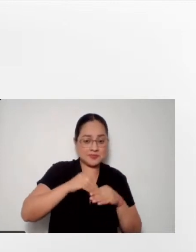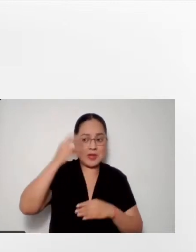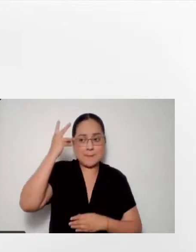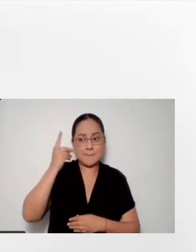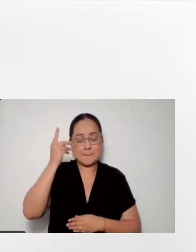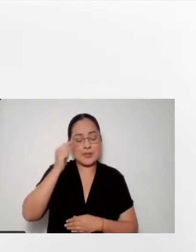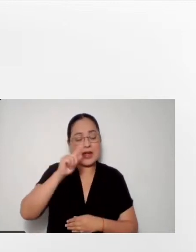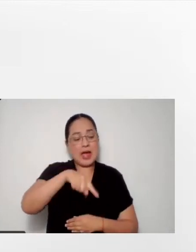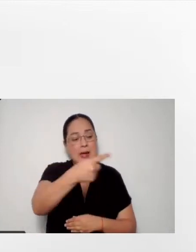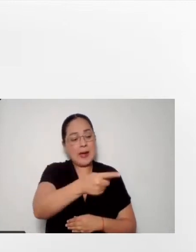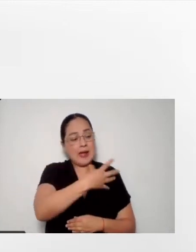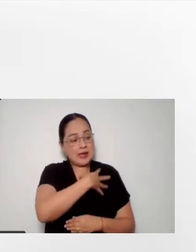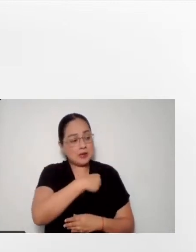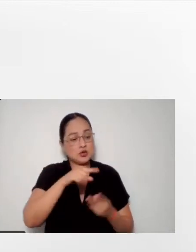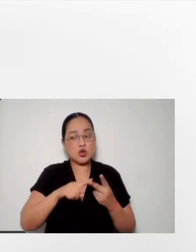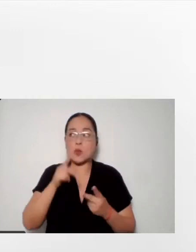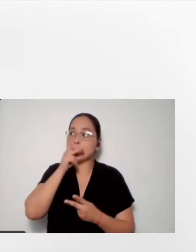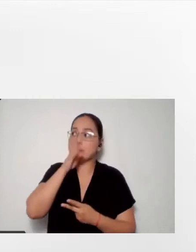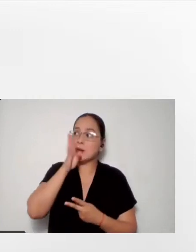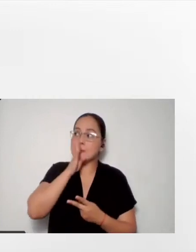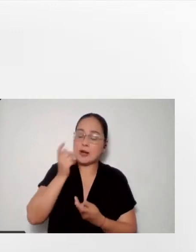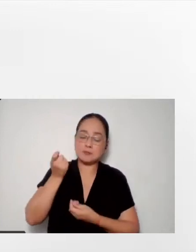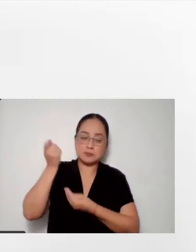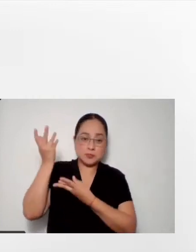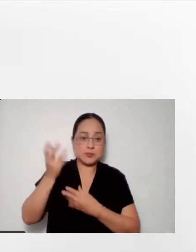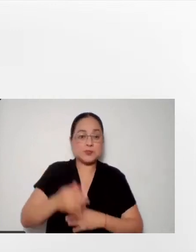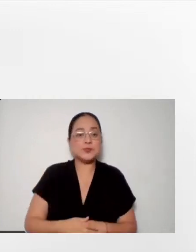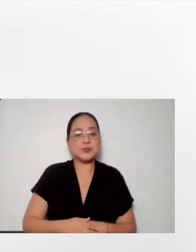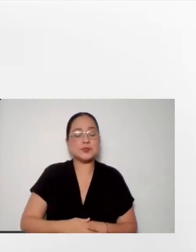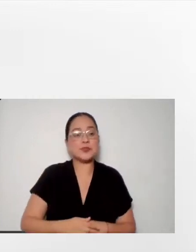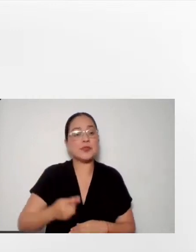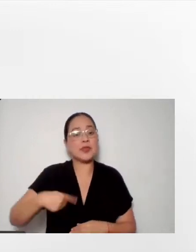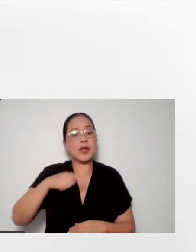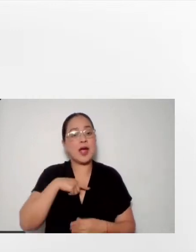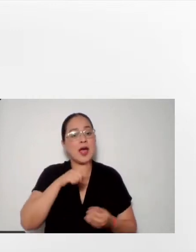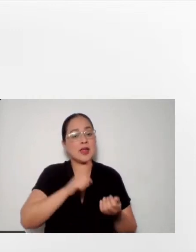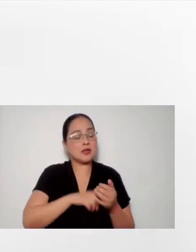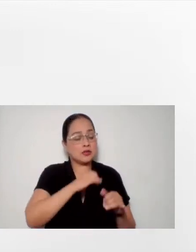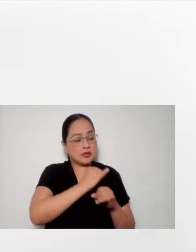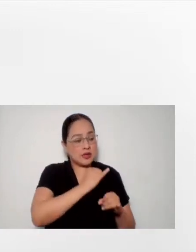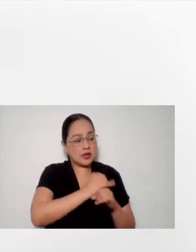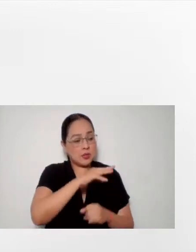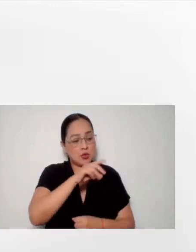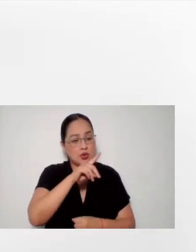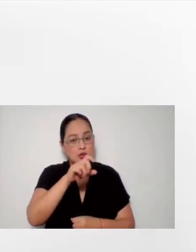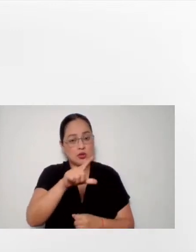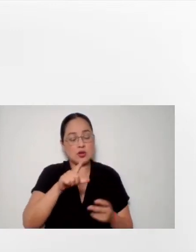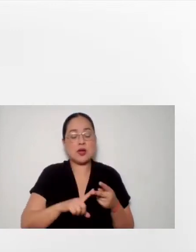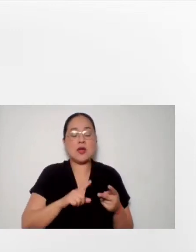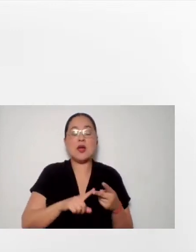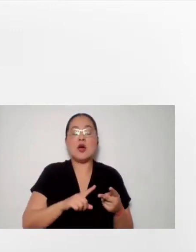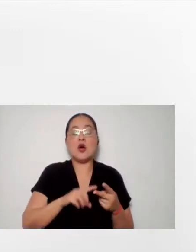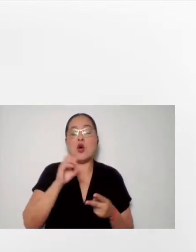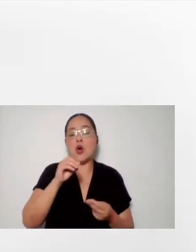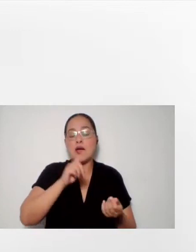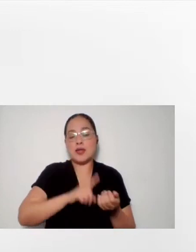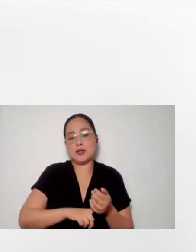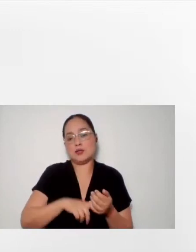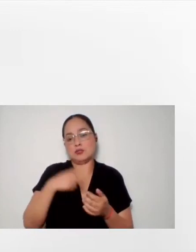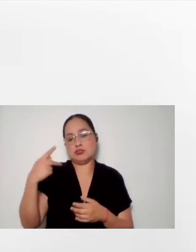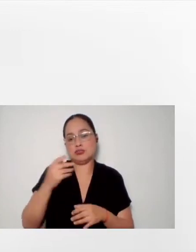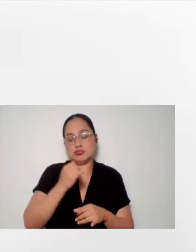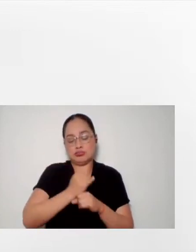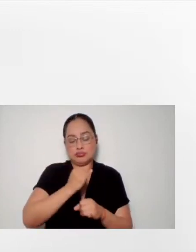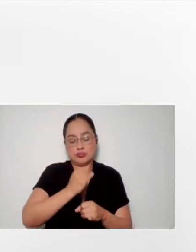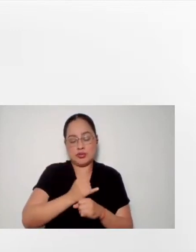ascendientes, ya sea en la plataforma Moodle y redes sociales de Casas de la Cultura Jurídica y del Centro de Estudios Constitucionales. Les doy la bienvenida